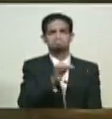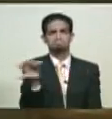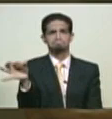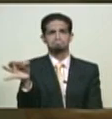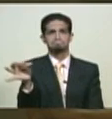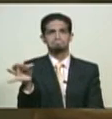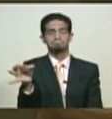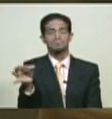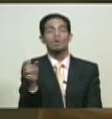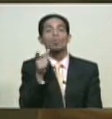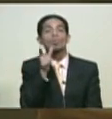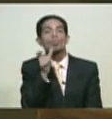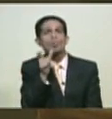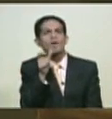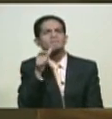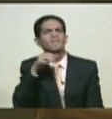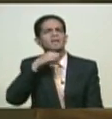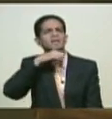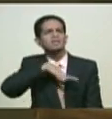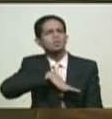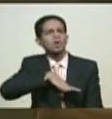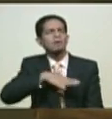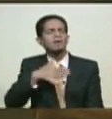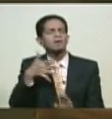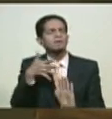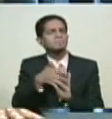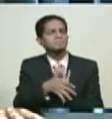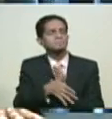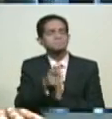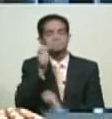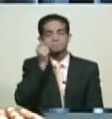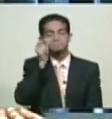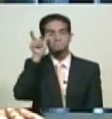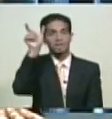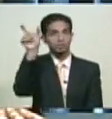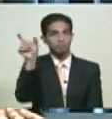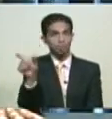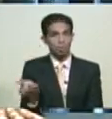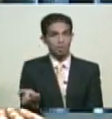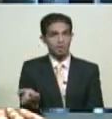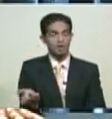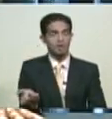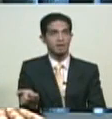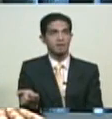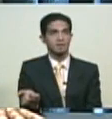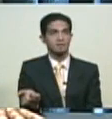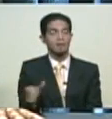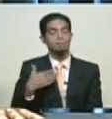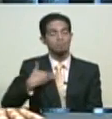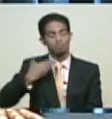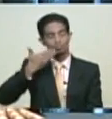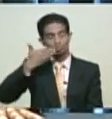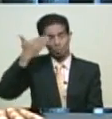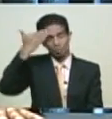cuenta la historia de un héroe musulmán